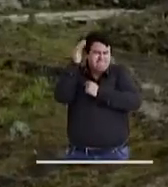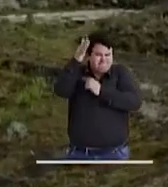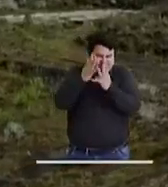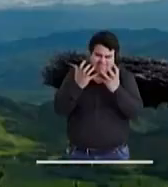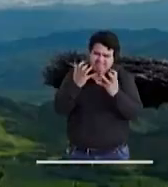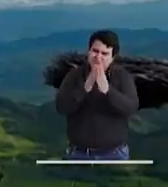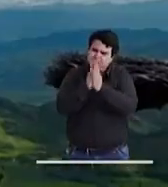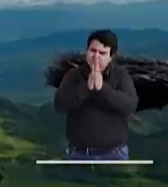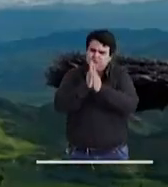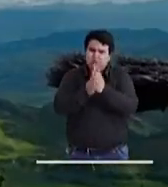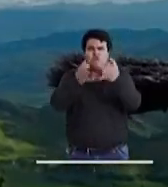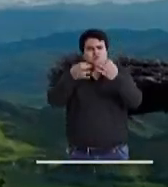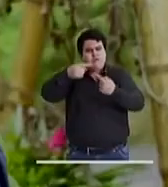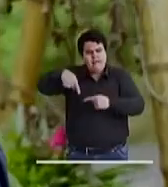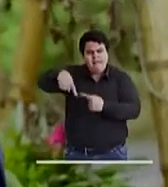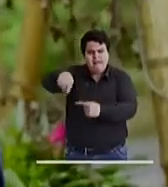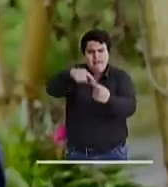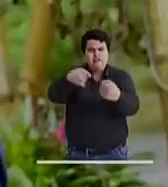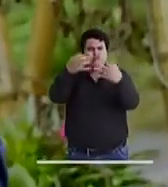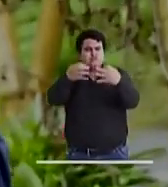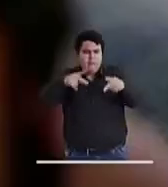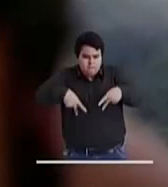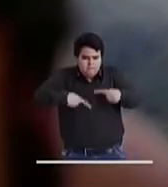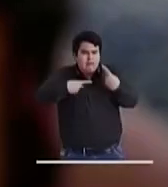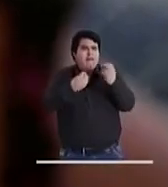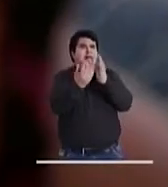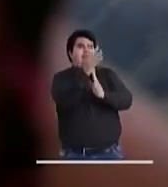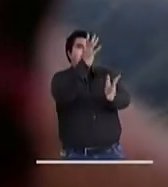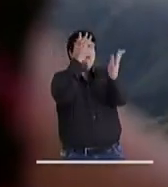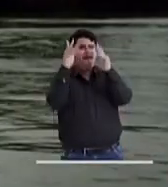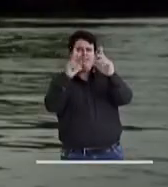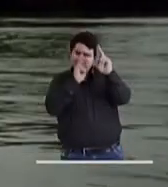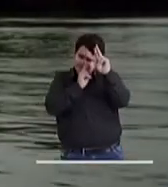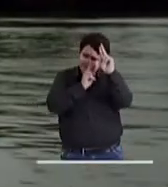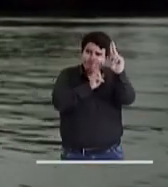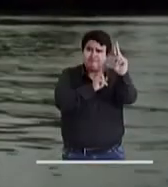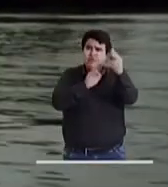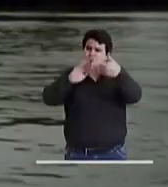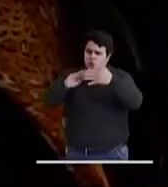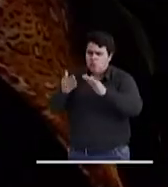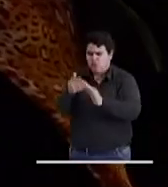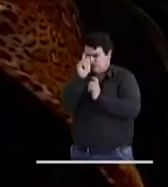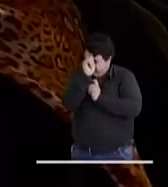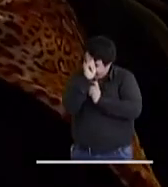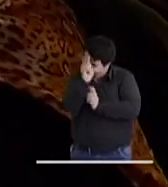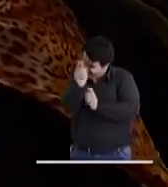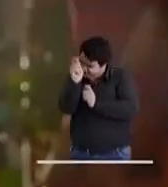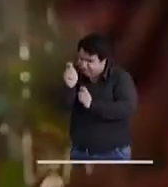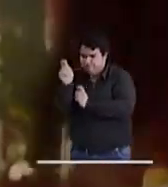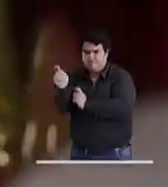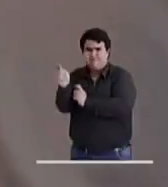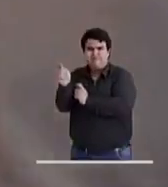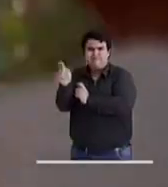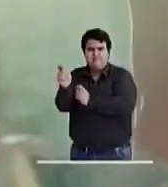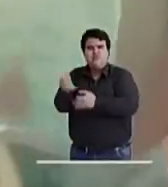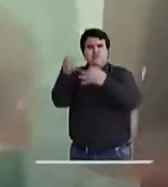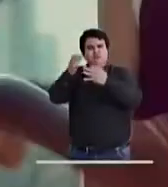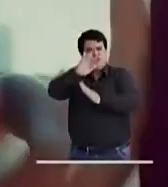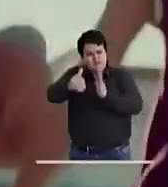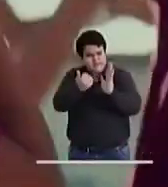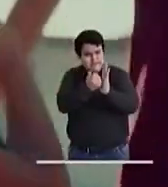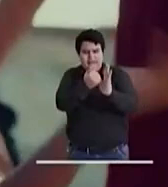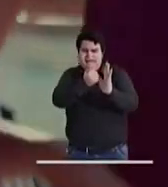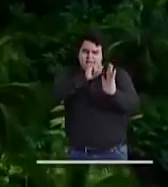turismo. Es decir, recuerden que el turismo es una industria muy grande, entonces todos estos eslabones de la cadena que puedan usar estos bienes y servicios